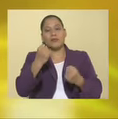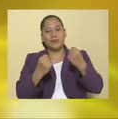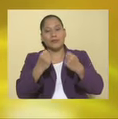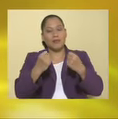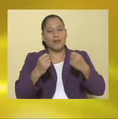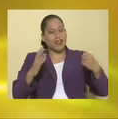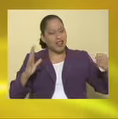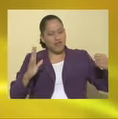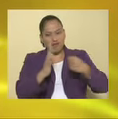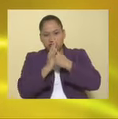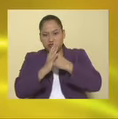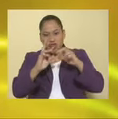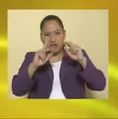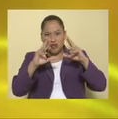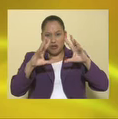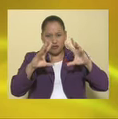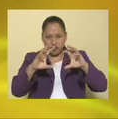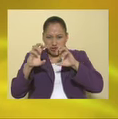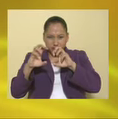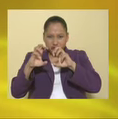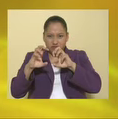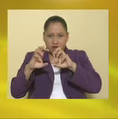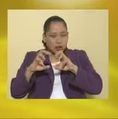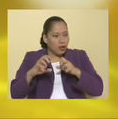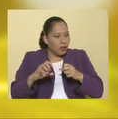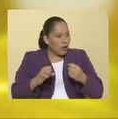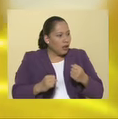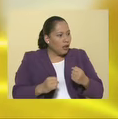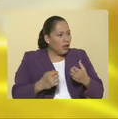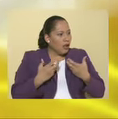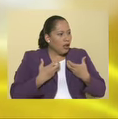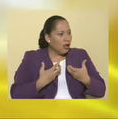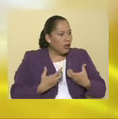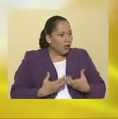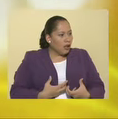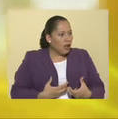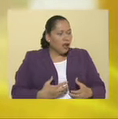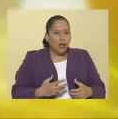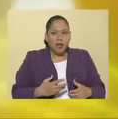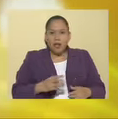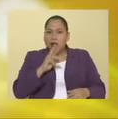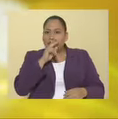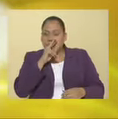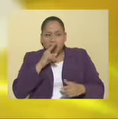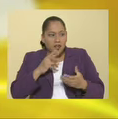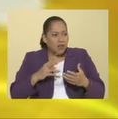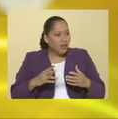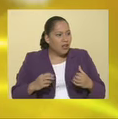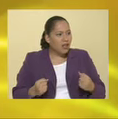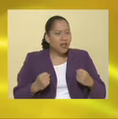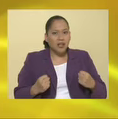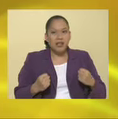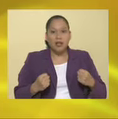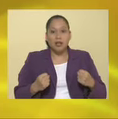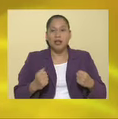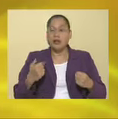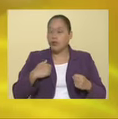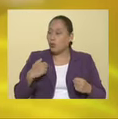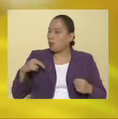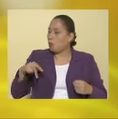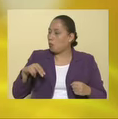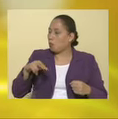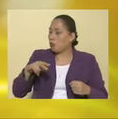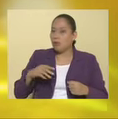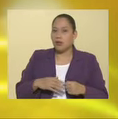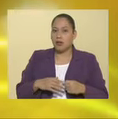lado y se lo destroza, entonces siente frustración, tristeza, impotencia. Y si en ese momento paso yo caminando por ahí